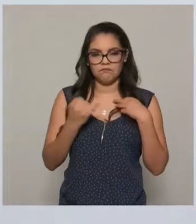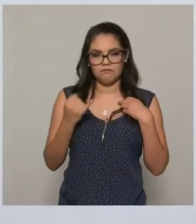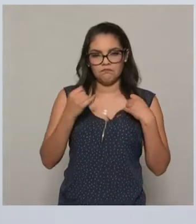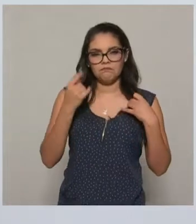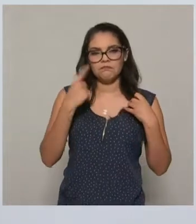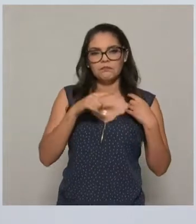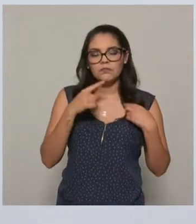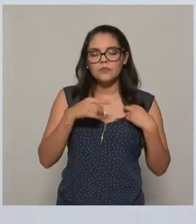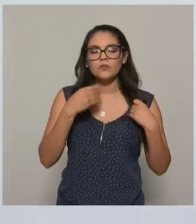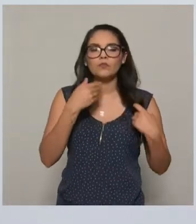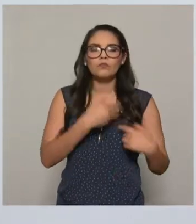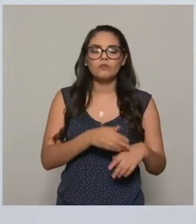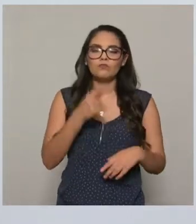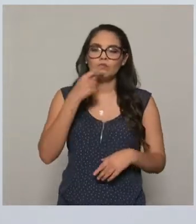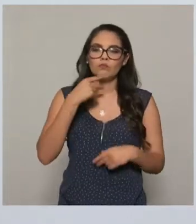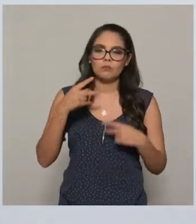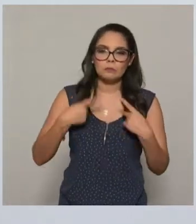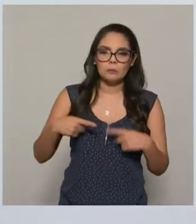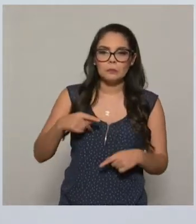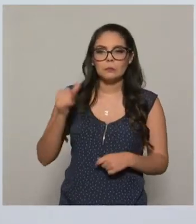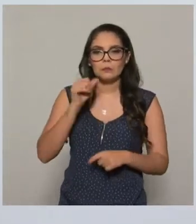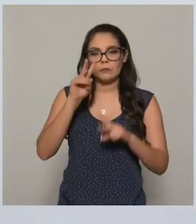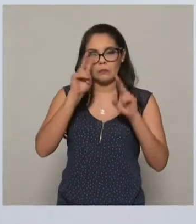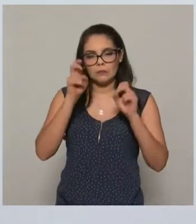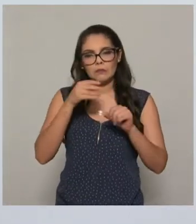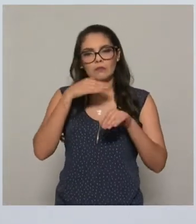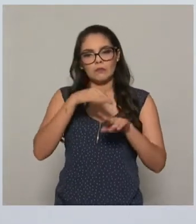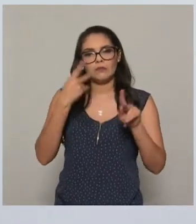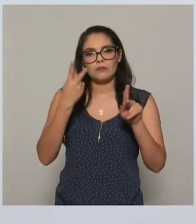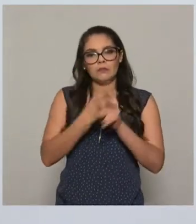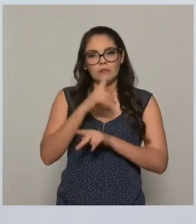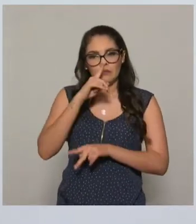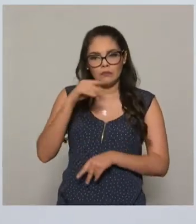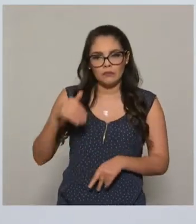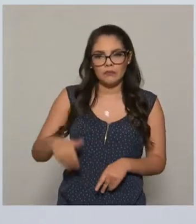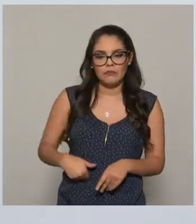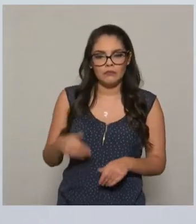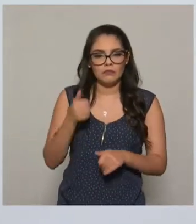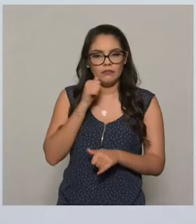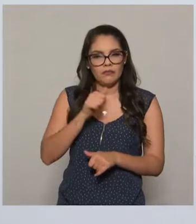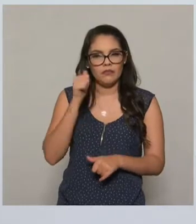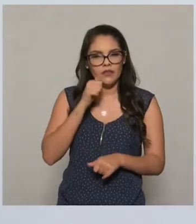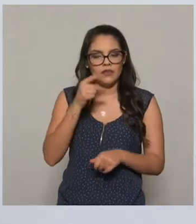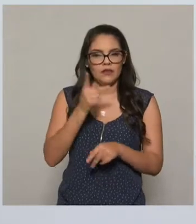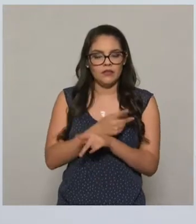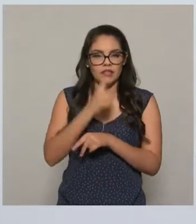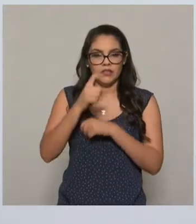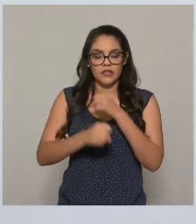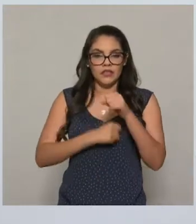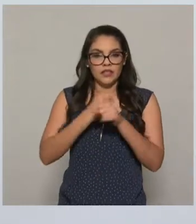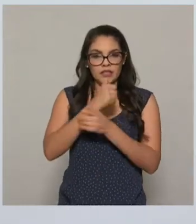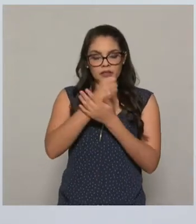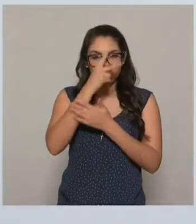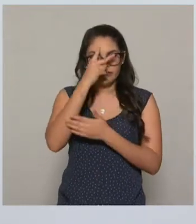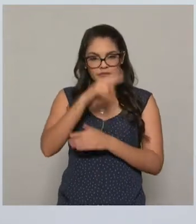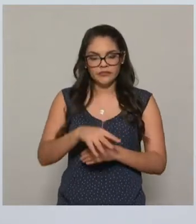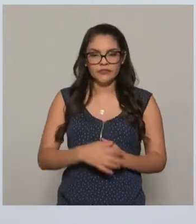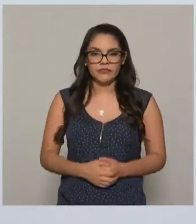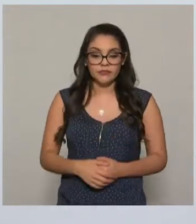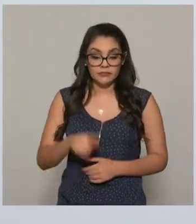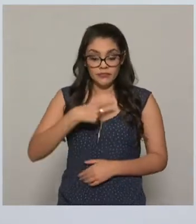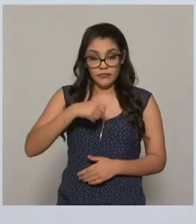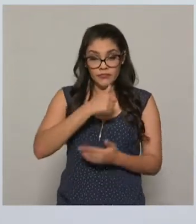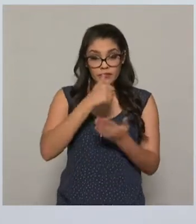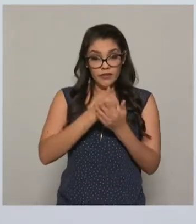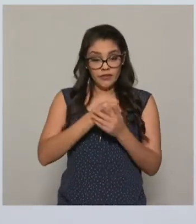los datos y los comentarios que tienen otros sectores respecto a los incidentes viales que se registran de manera anual en la Ciudad de México. Nuestra ciudad se ha